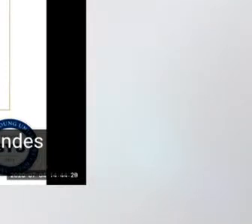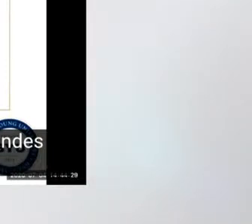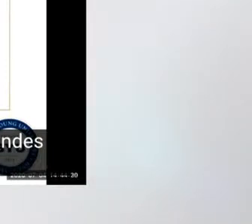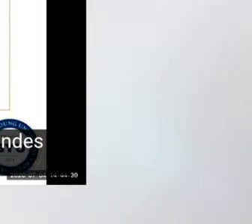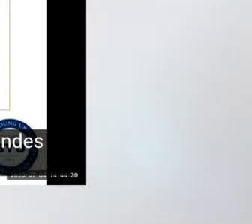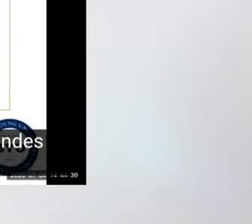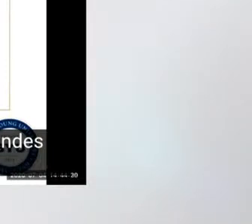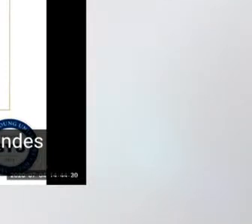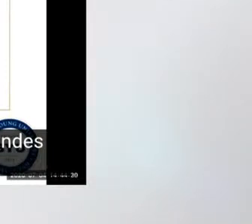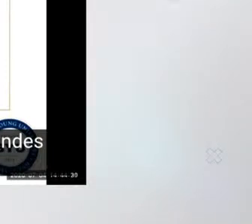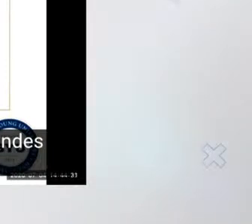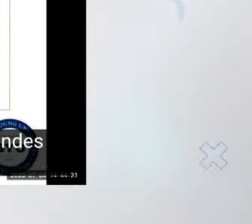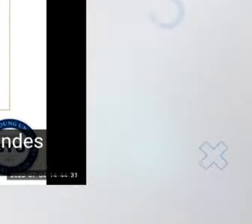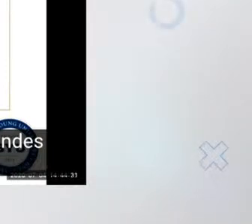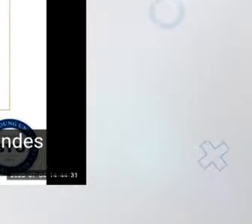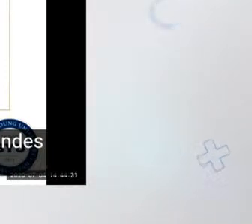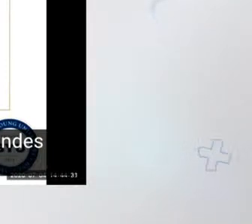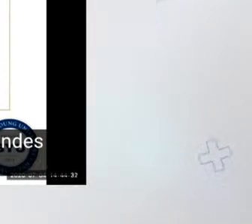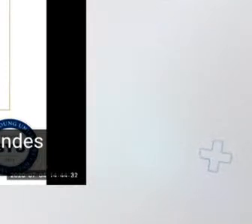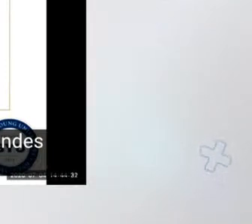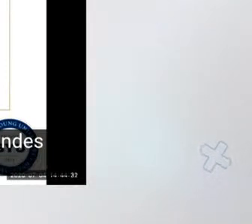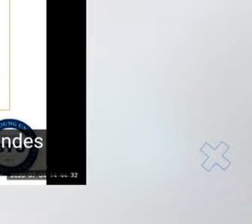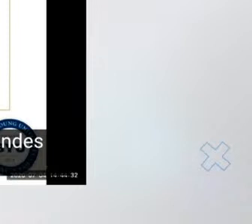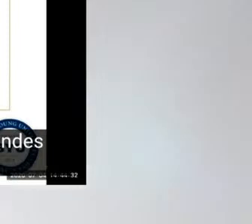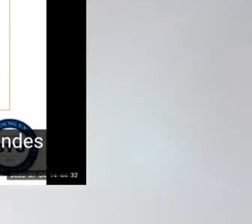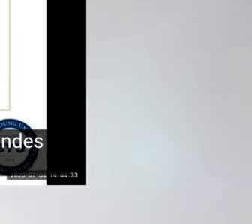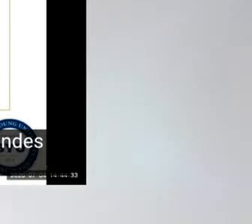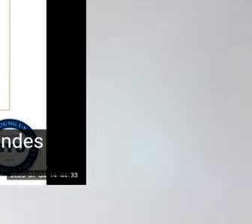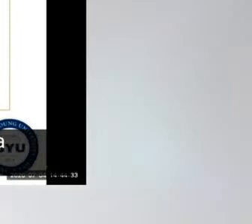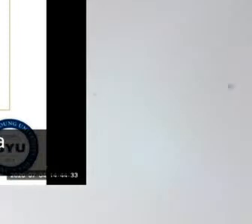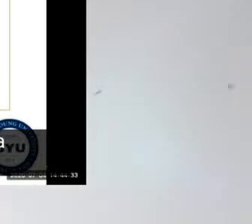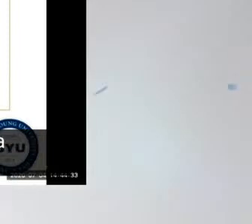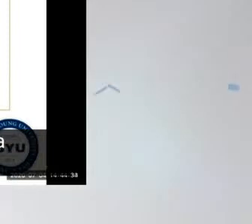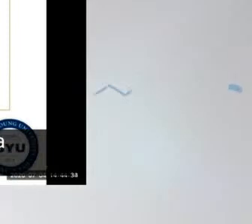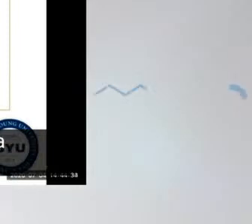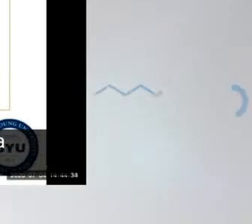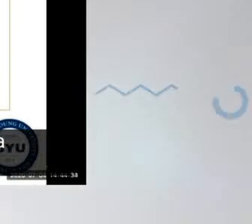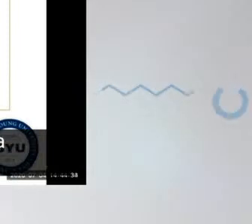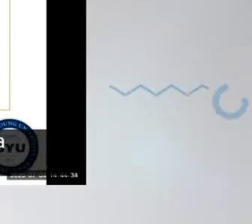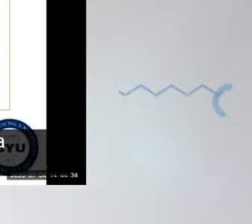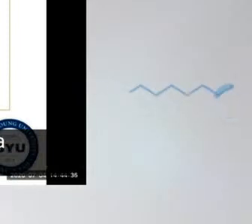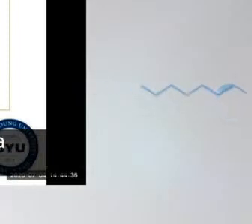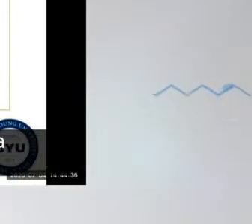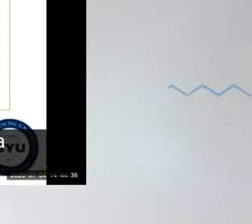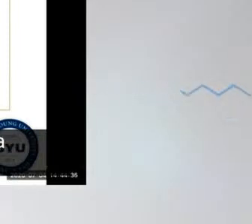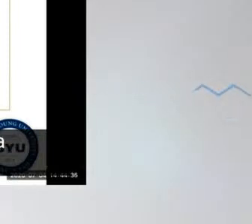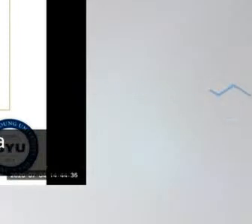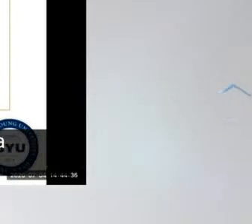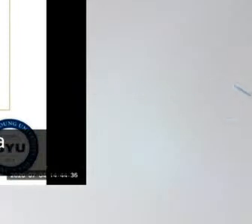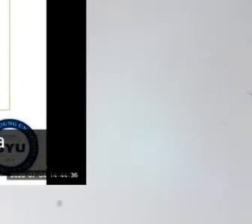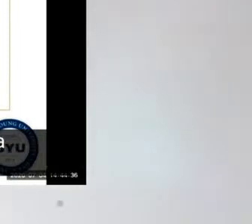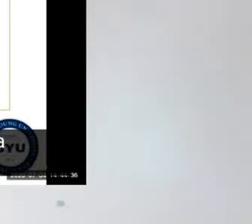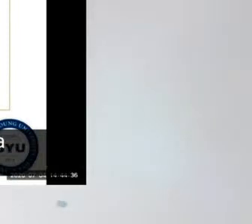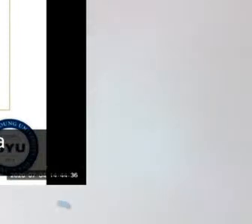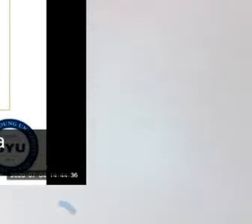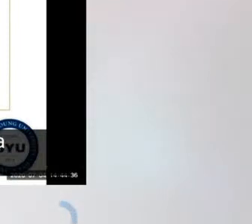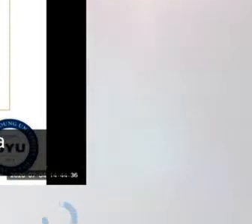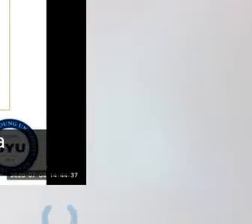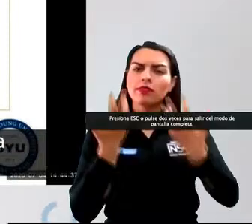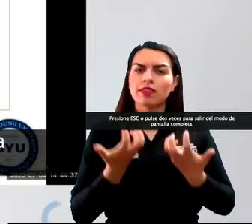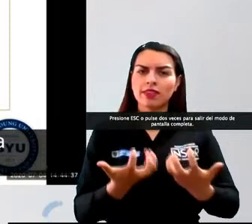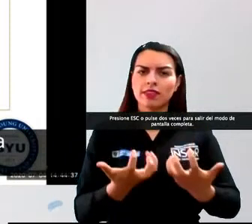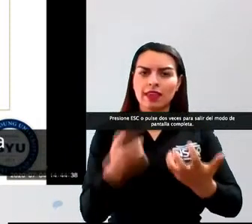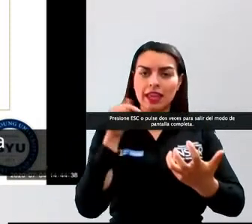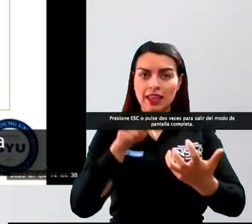Esto es lo que es el compromiso de los estudiantes, y esto conduce a los grandes resultados deseados, como hablamos antes acerca